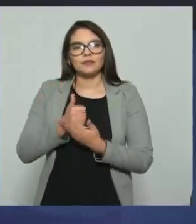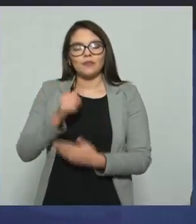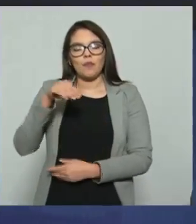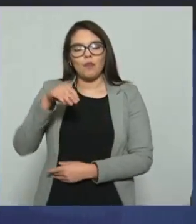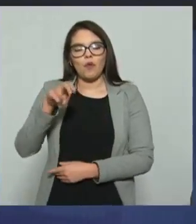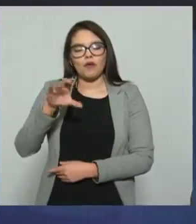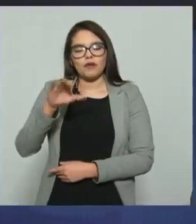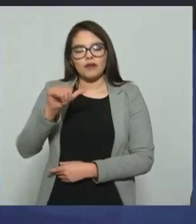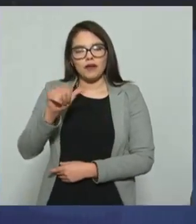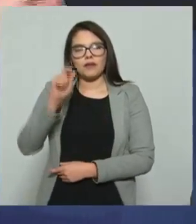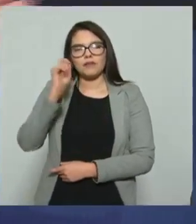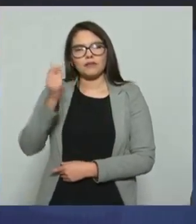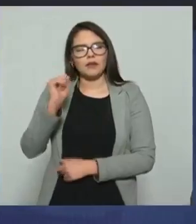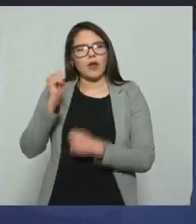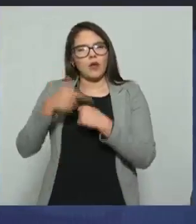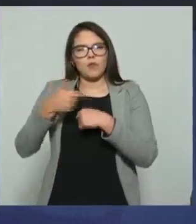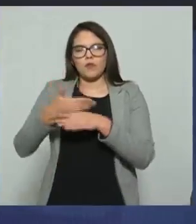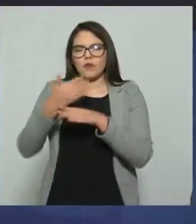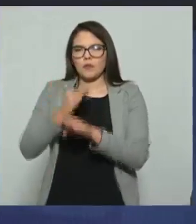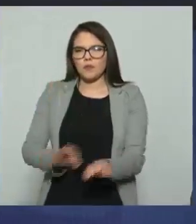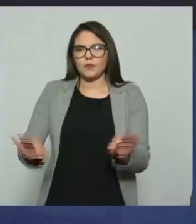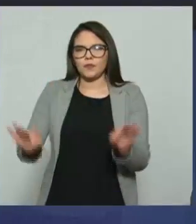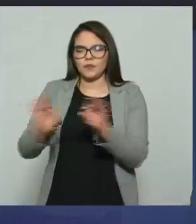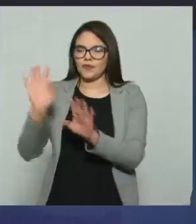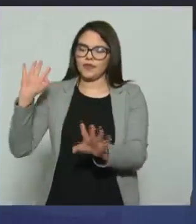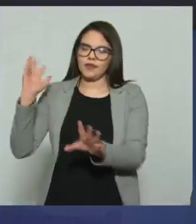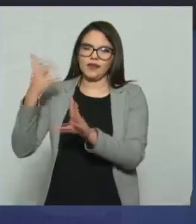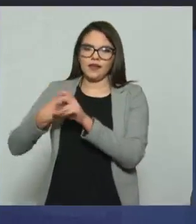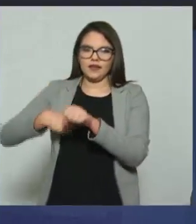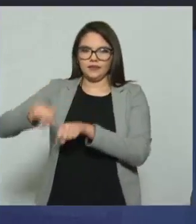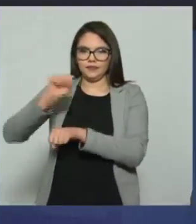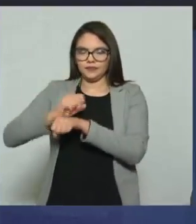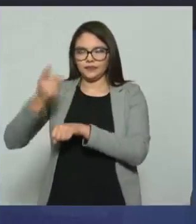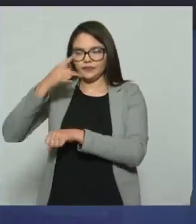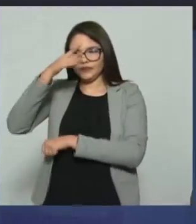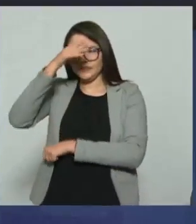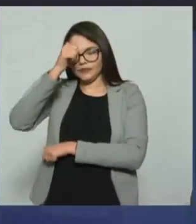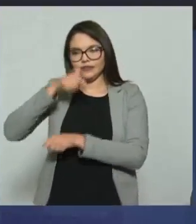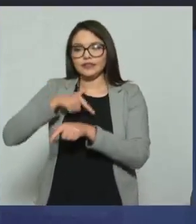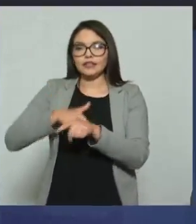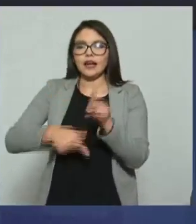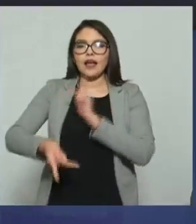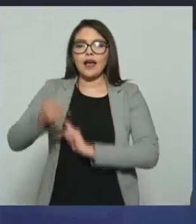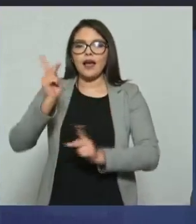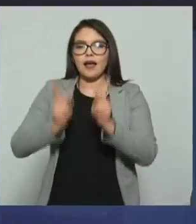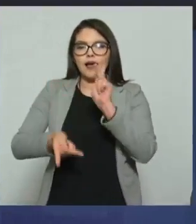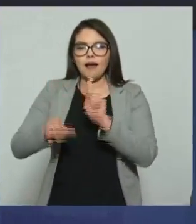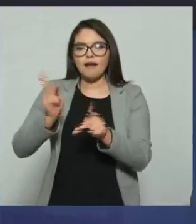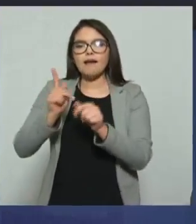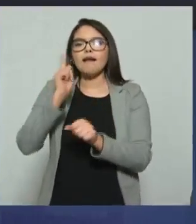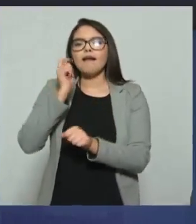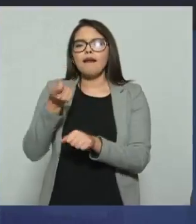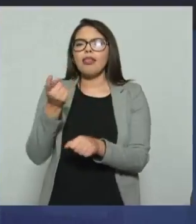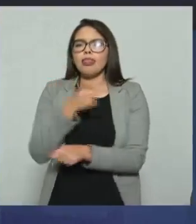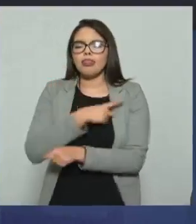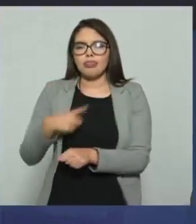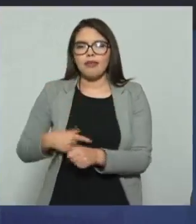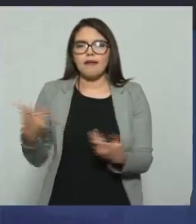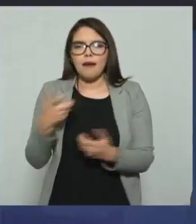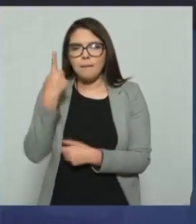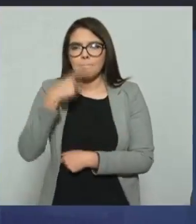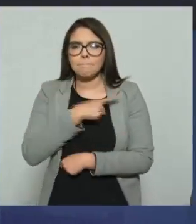es importante. Durante toda la semana quedamos que íbamos a seguir hablando de qué hacer para